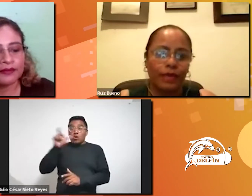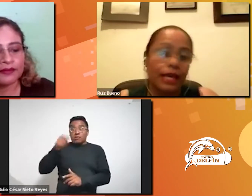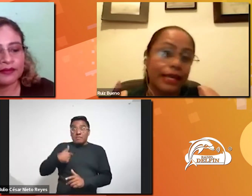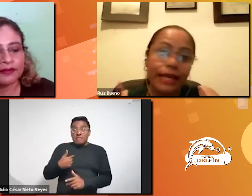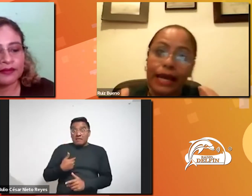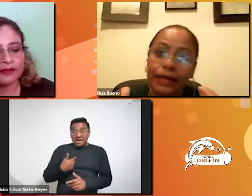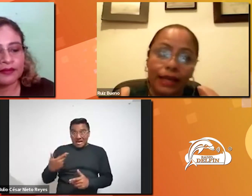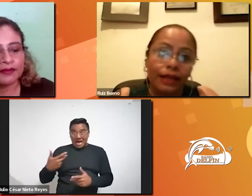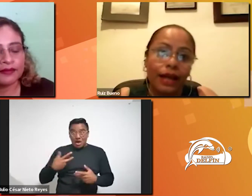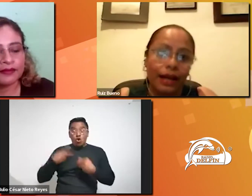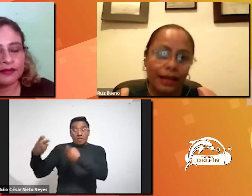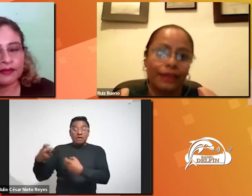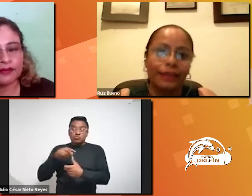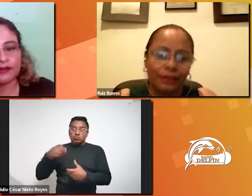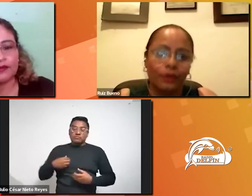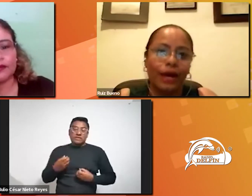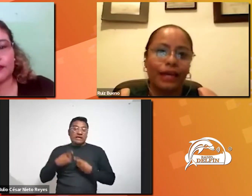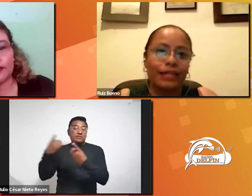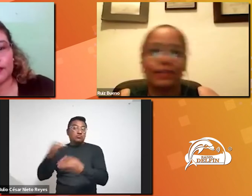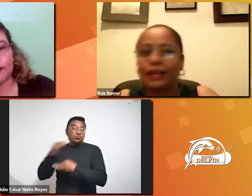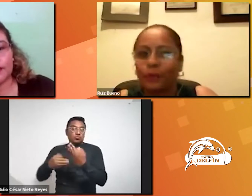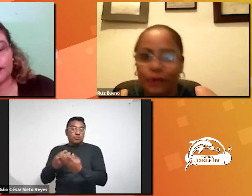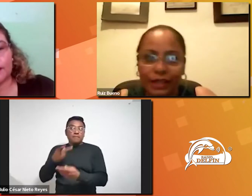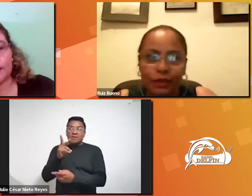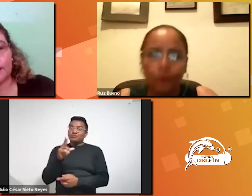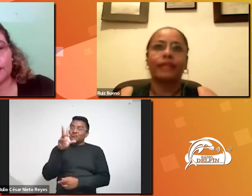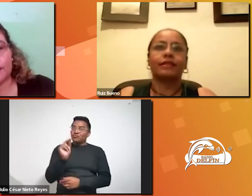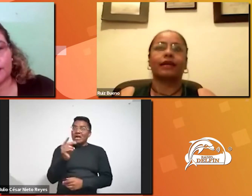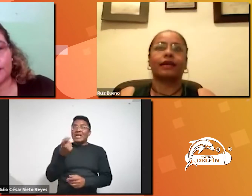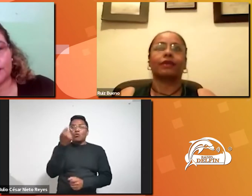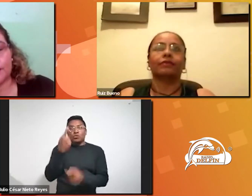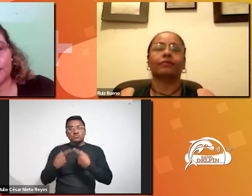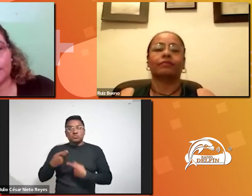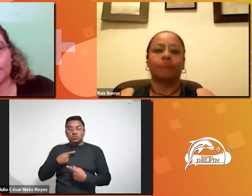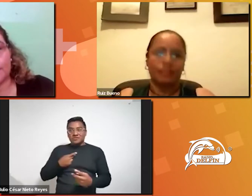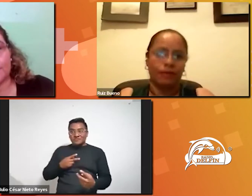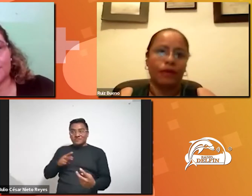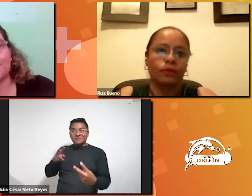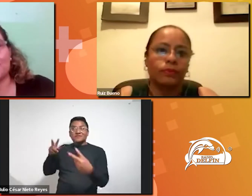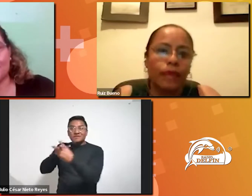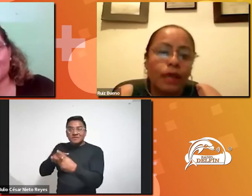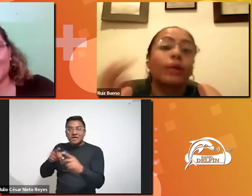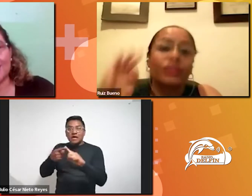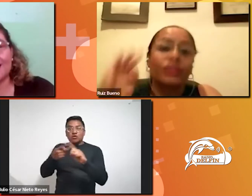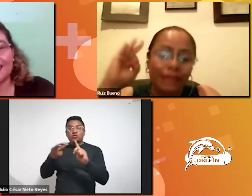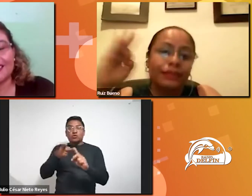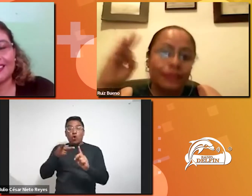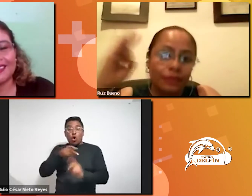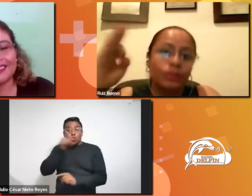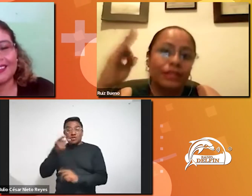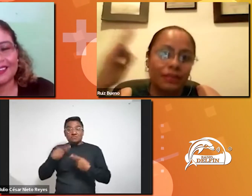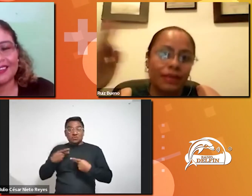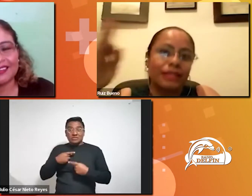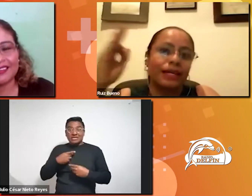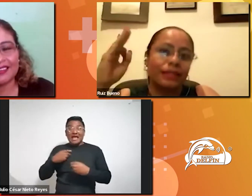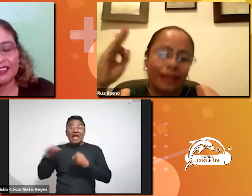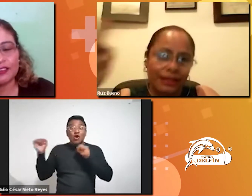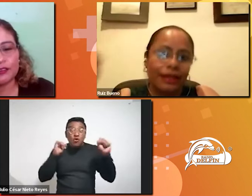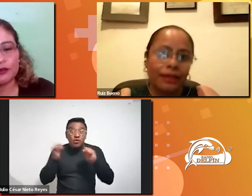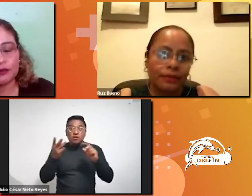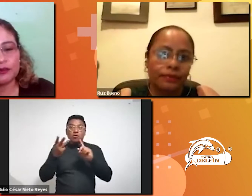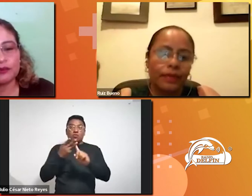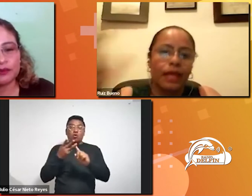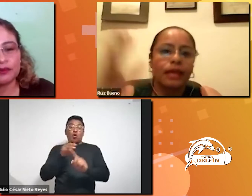todo. Y hay quien agrede, ¿no? Hay quien sale corriendo o hay quien se quedó pasmado. Porque son las tres respuestas básicas